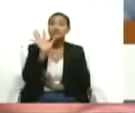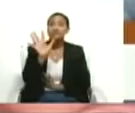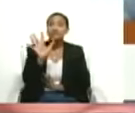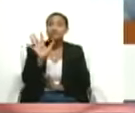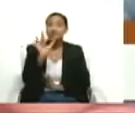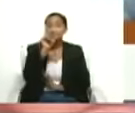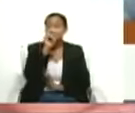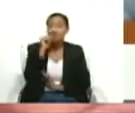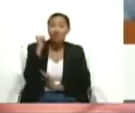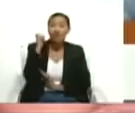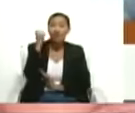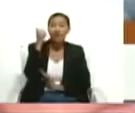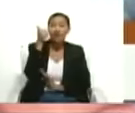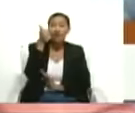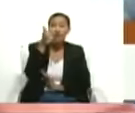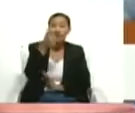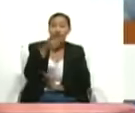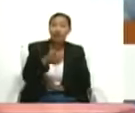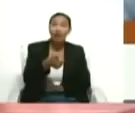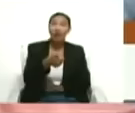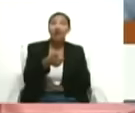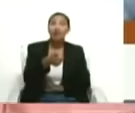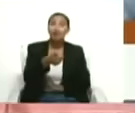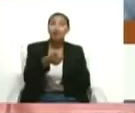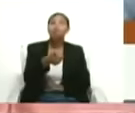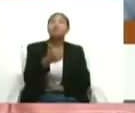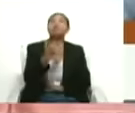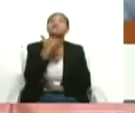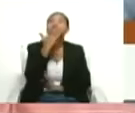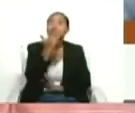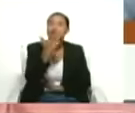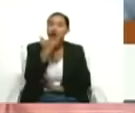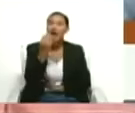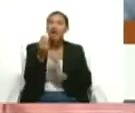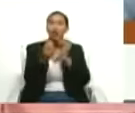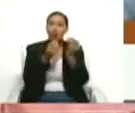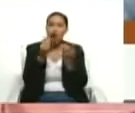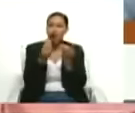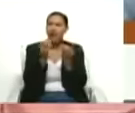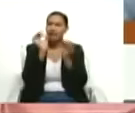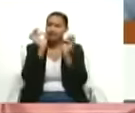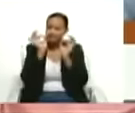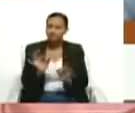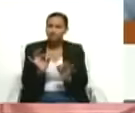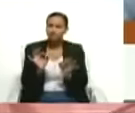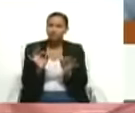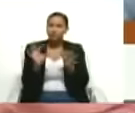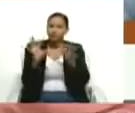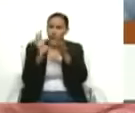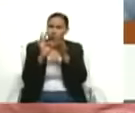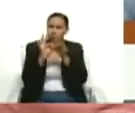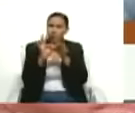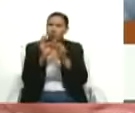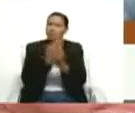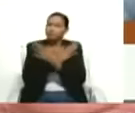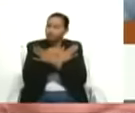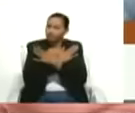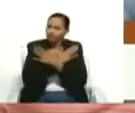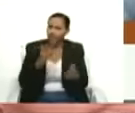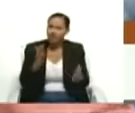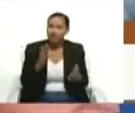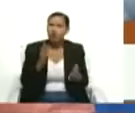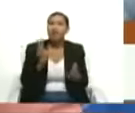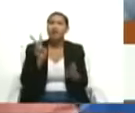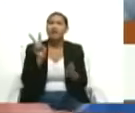también, si algo se ha consolidado, es la soberanía nacional, la independencia nacional,